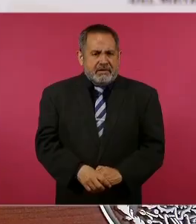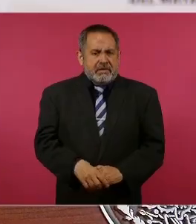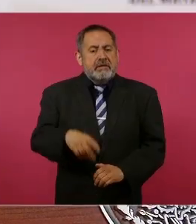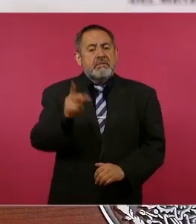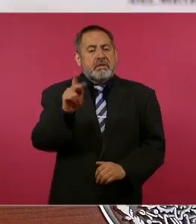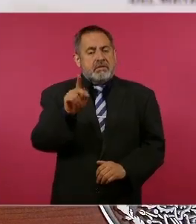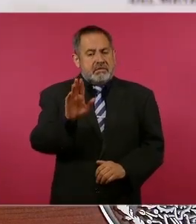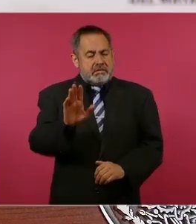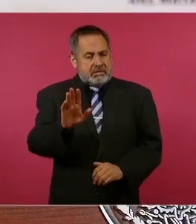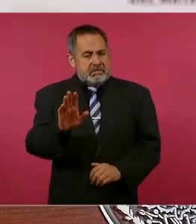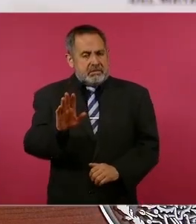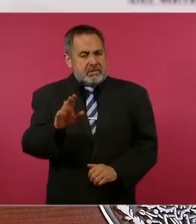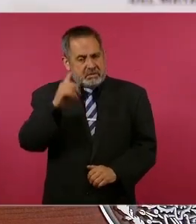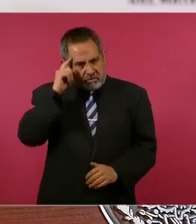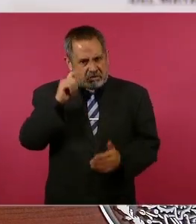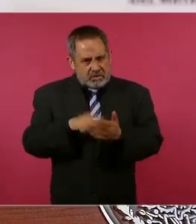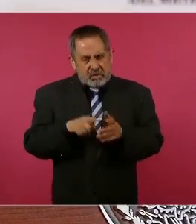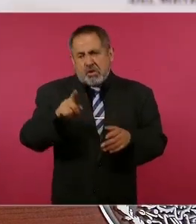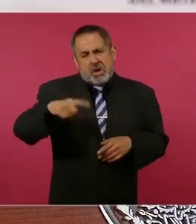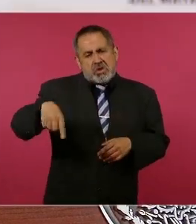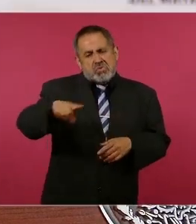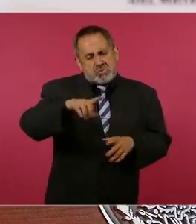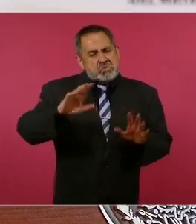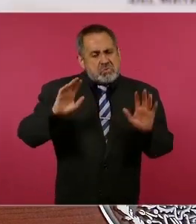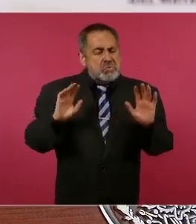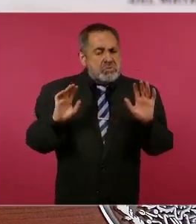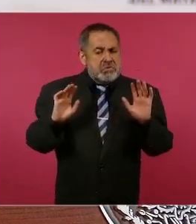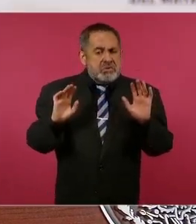pero yo creo que ellos van a hacer su